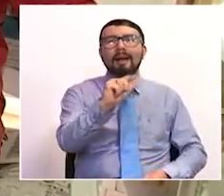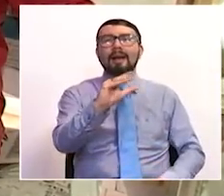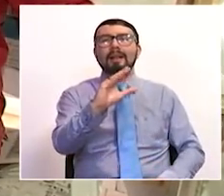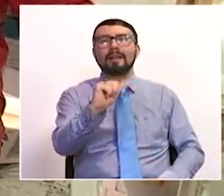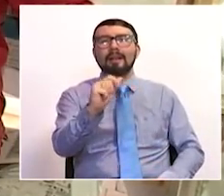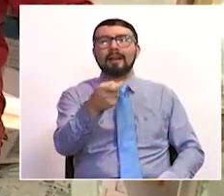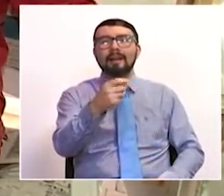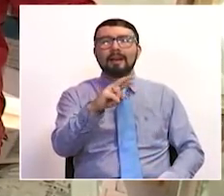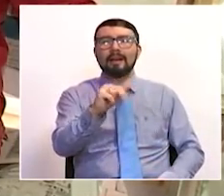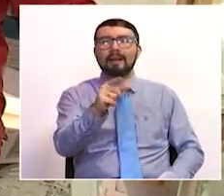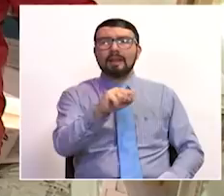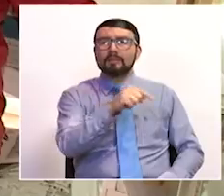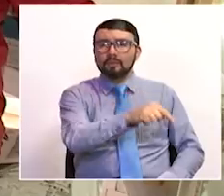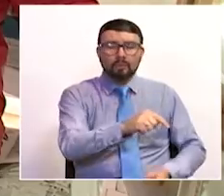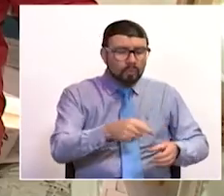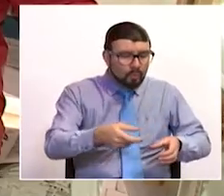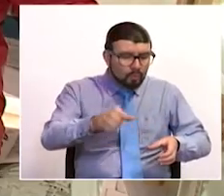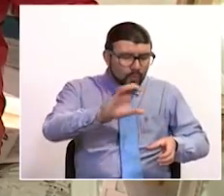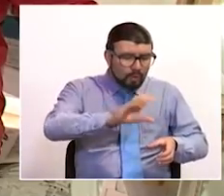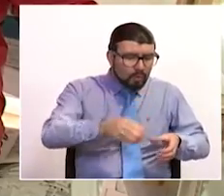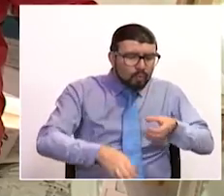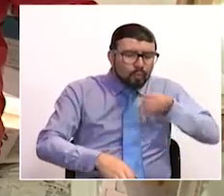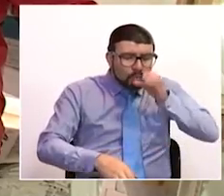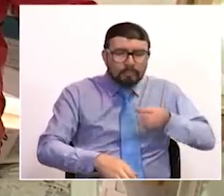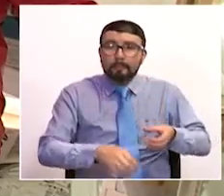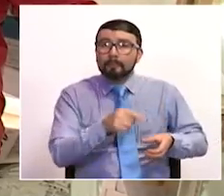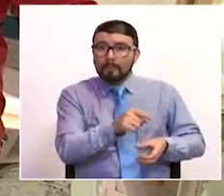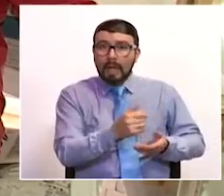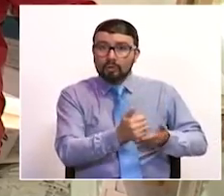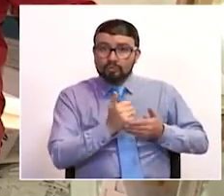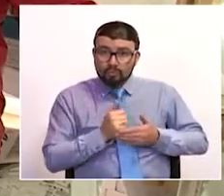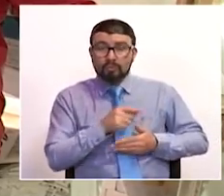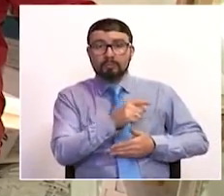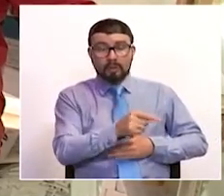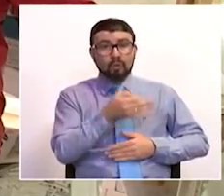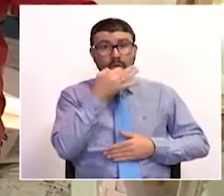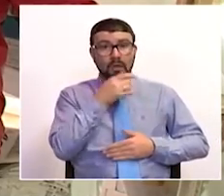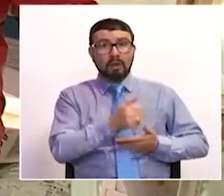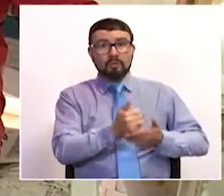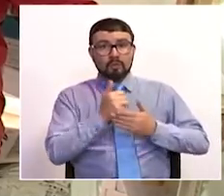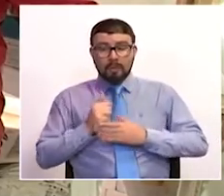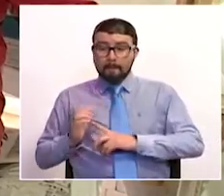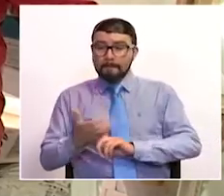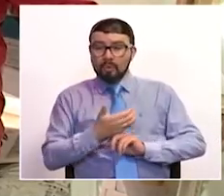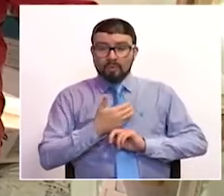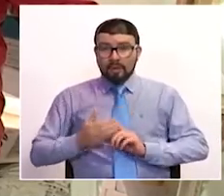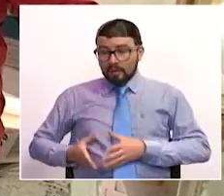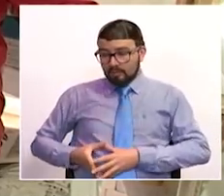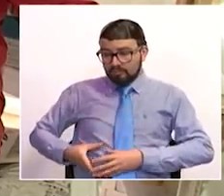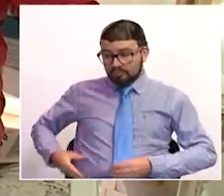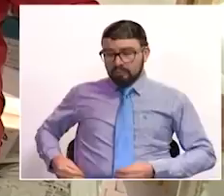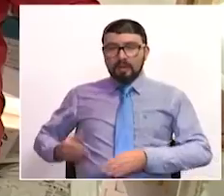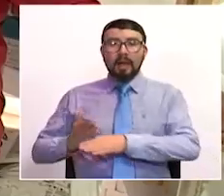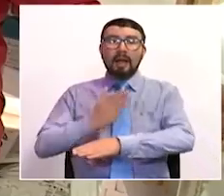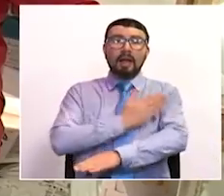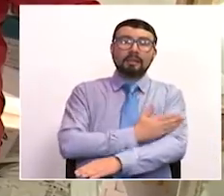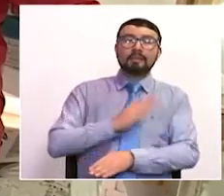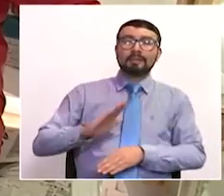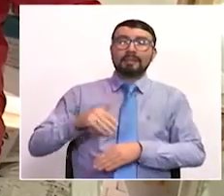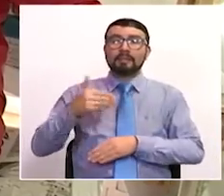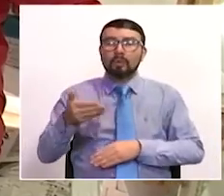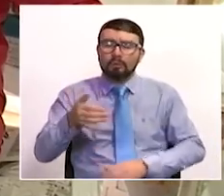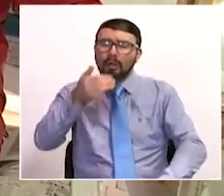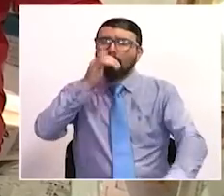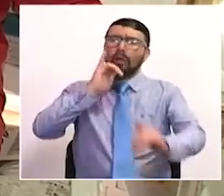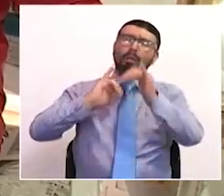es un producto que tiene muchos componentes que le van a ayudar a proteger el hígado, antes y después del licor, antes y después de